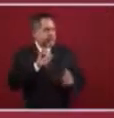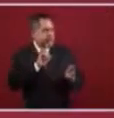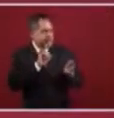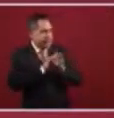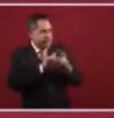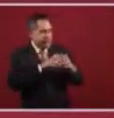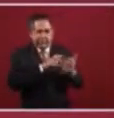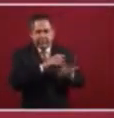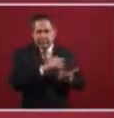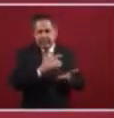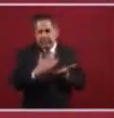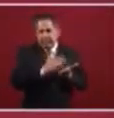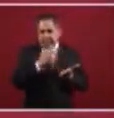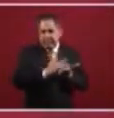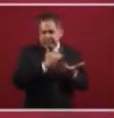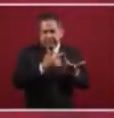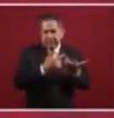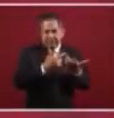con el apoyo